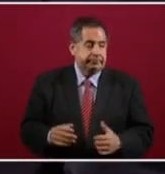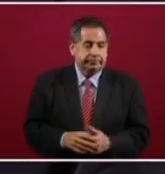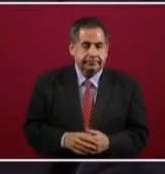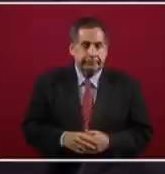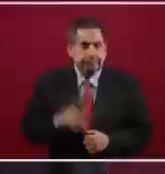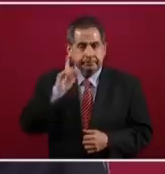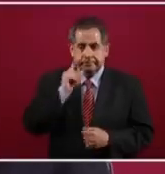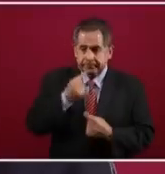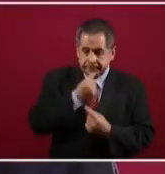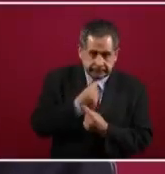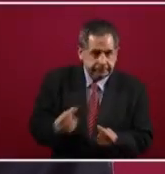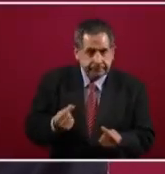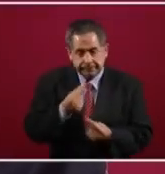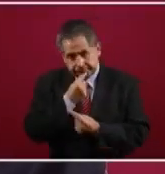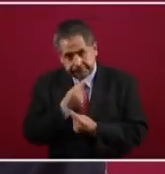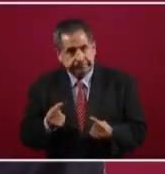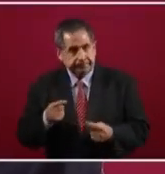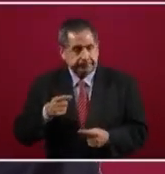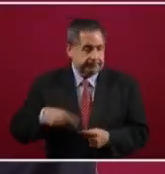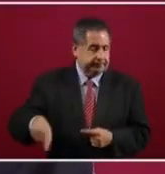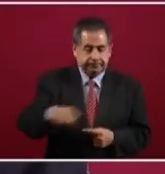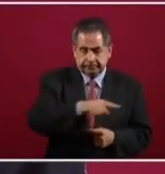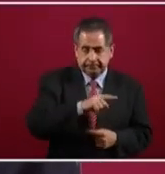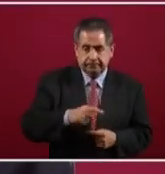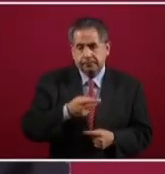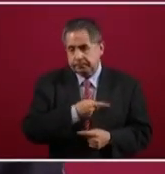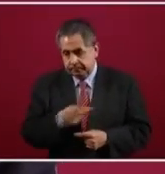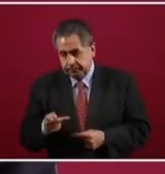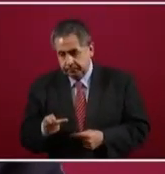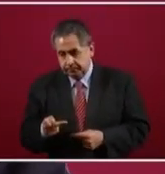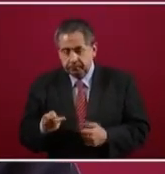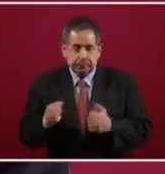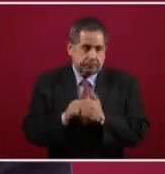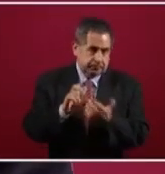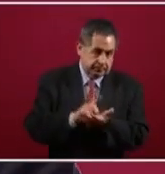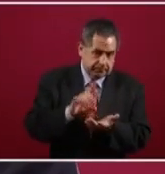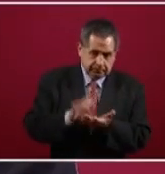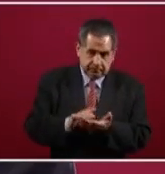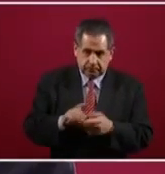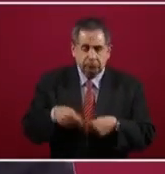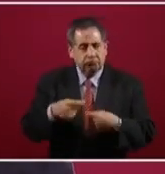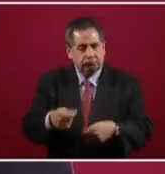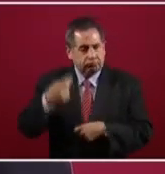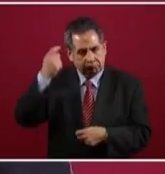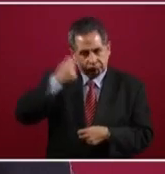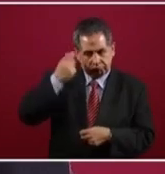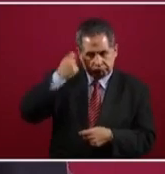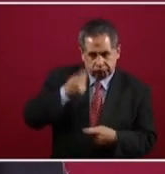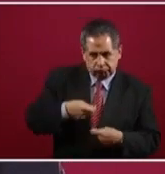que las niñas, los niños pobres con discapacidad, su pensión,